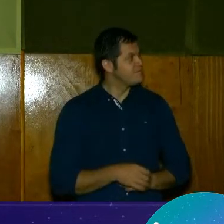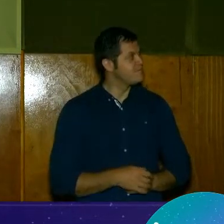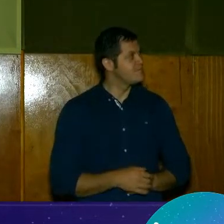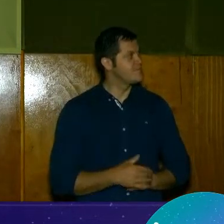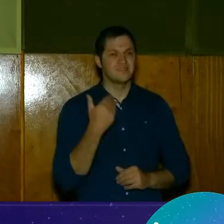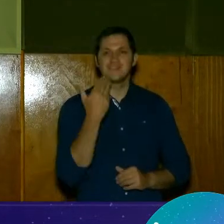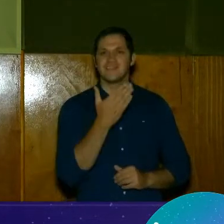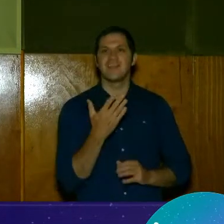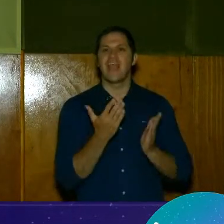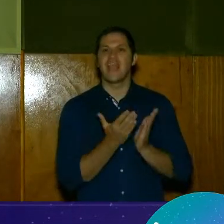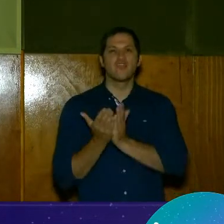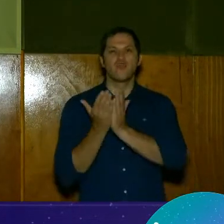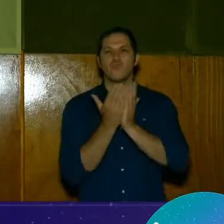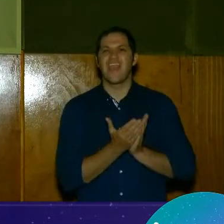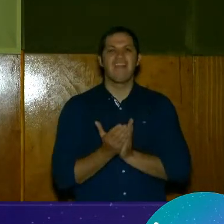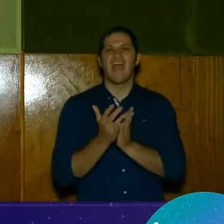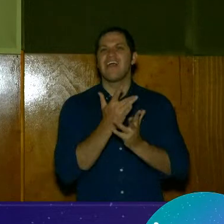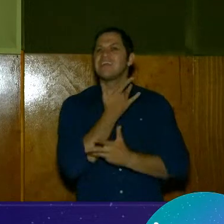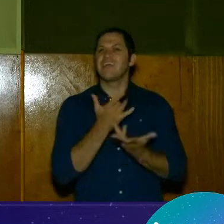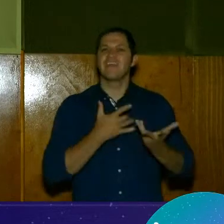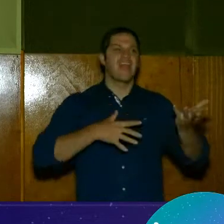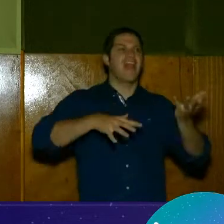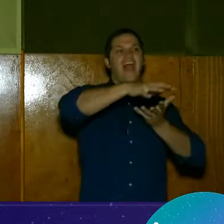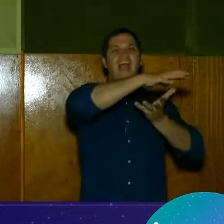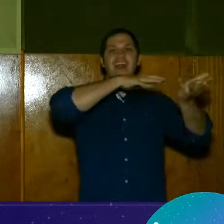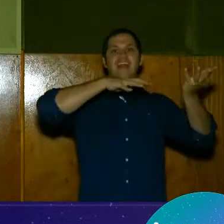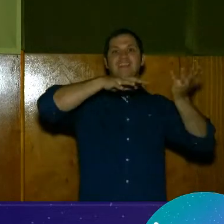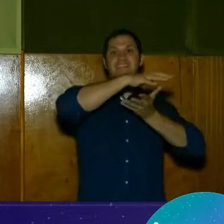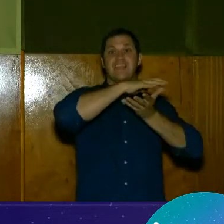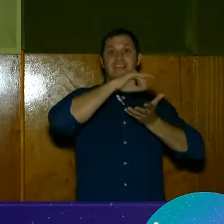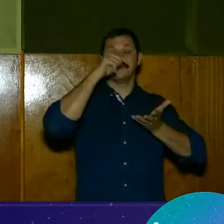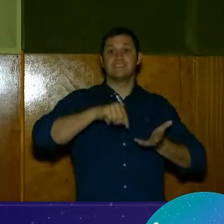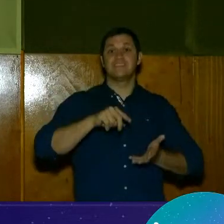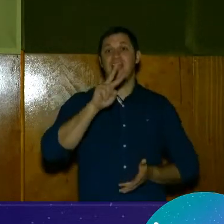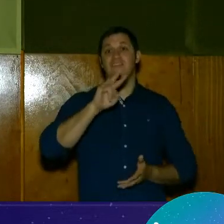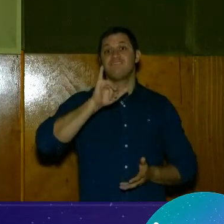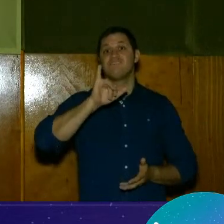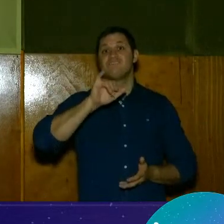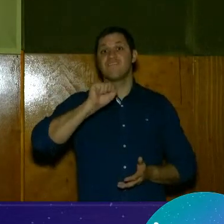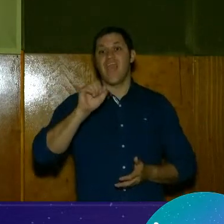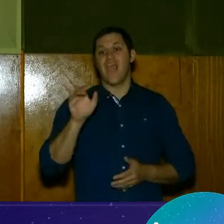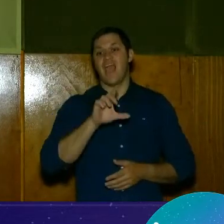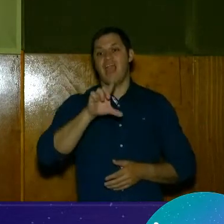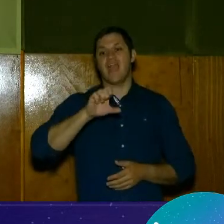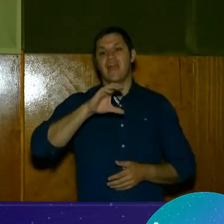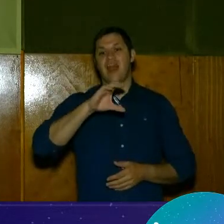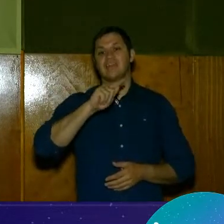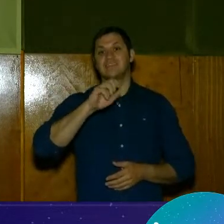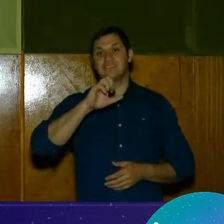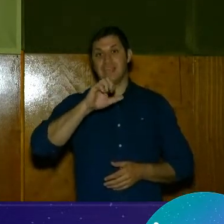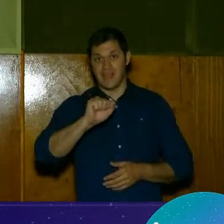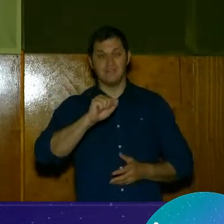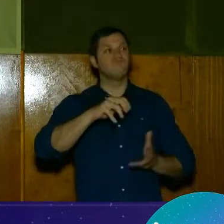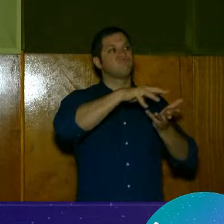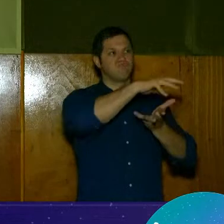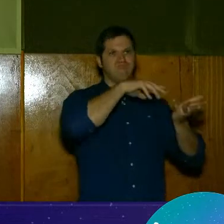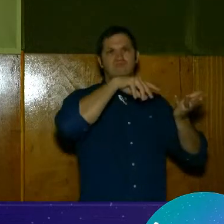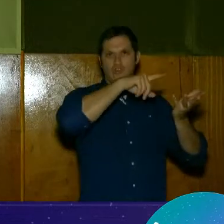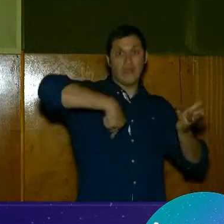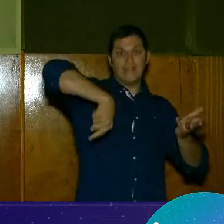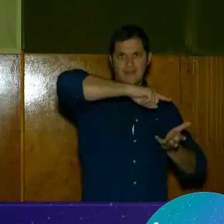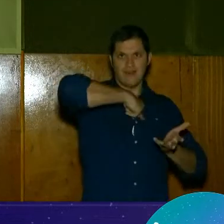una astrónoma que después yo creo que no se les va a olvidar el nombre ella